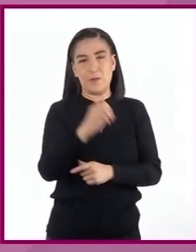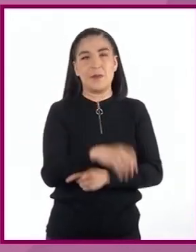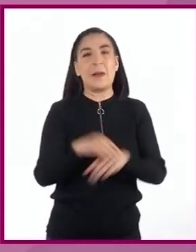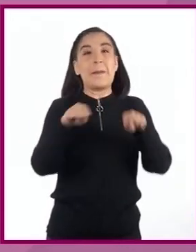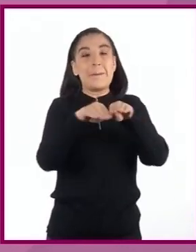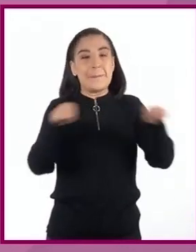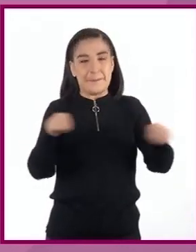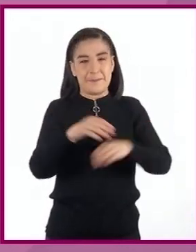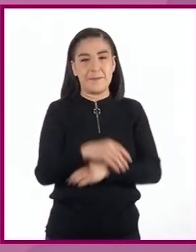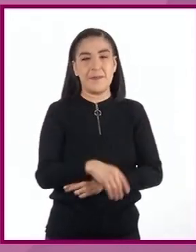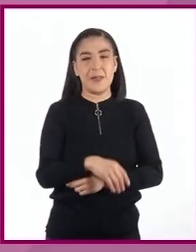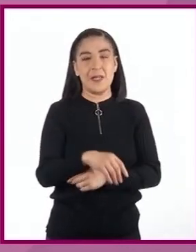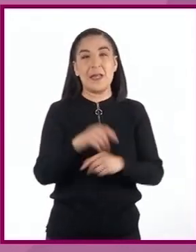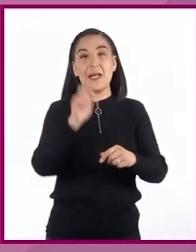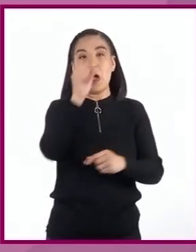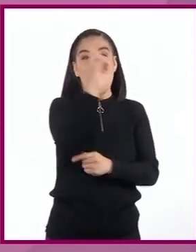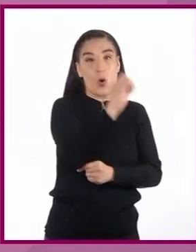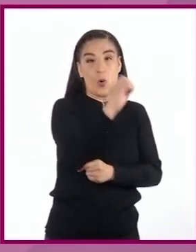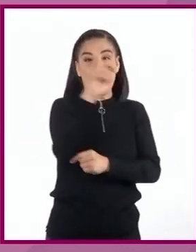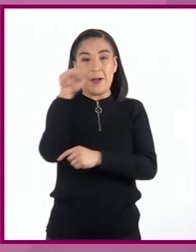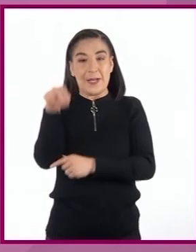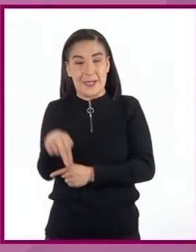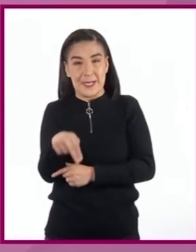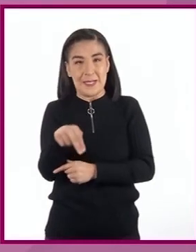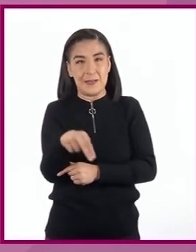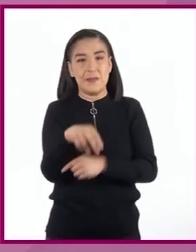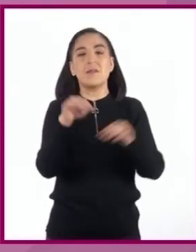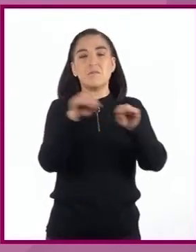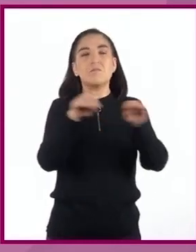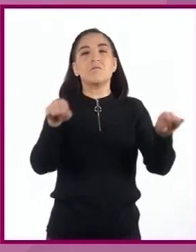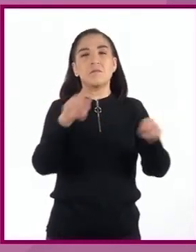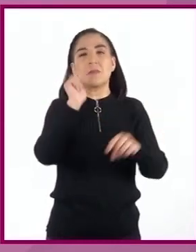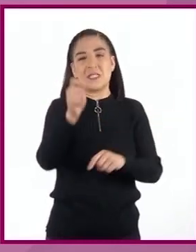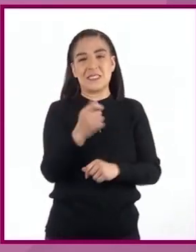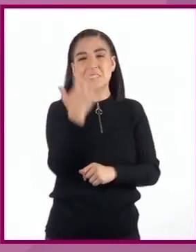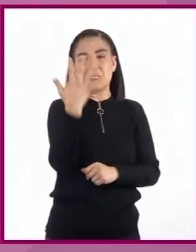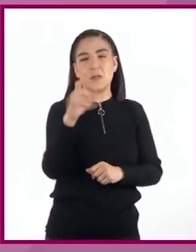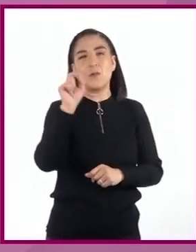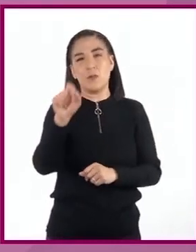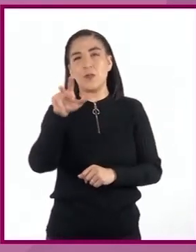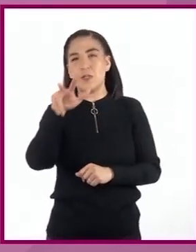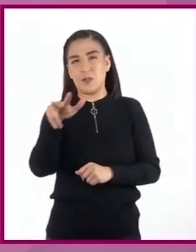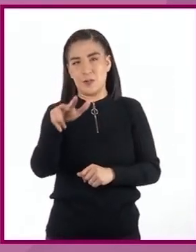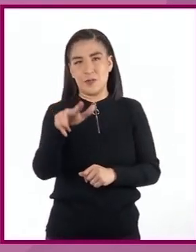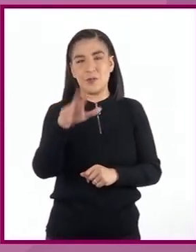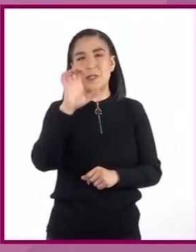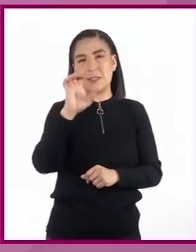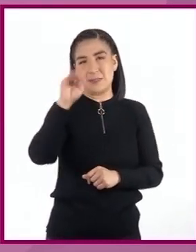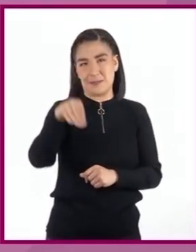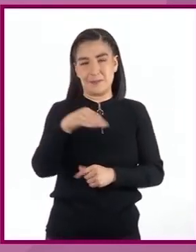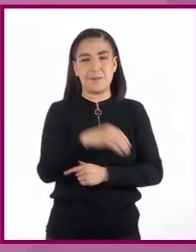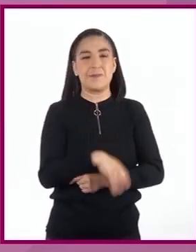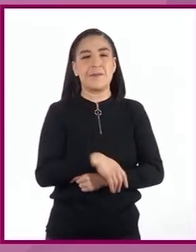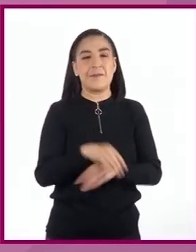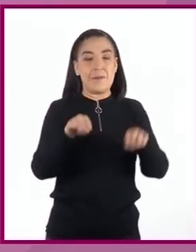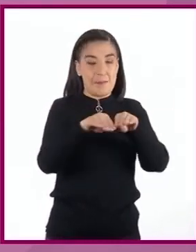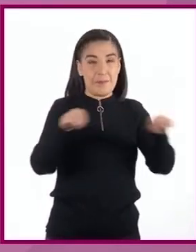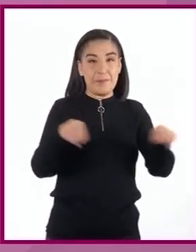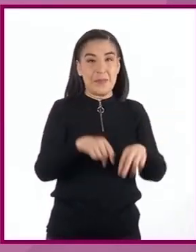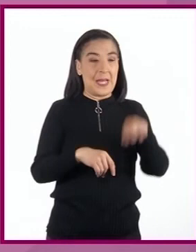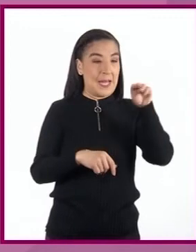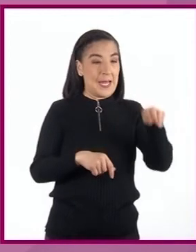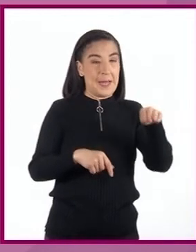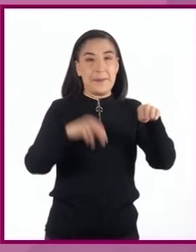El lado ON tiene una longitud de 5.18 centímetros. El lado